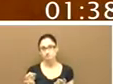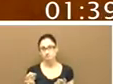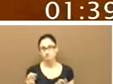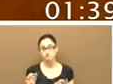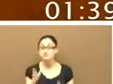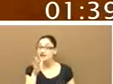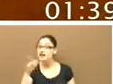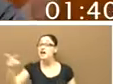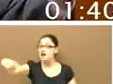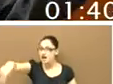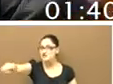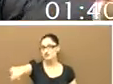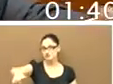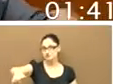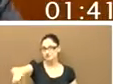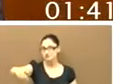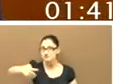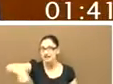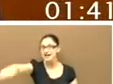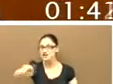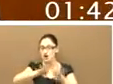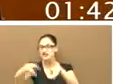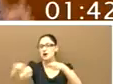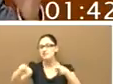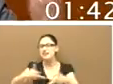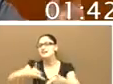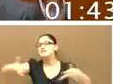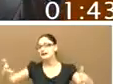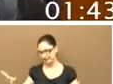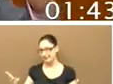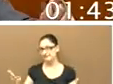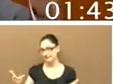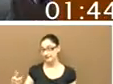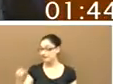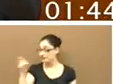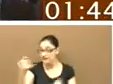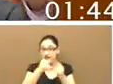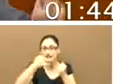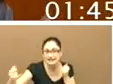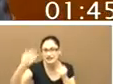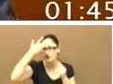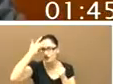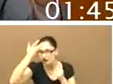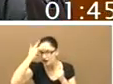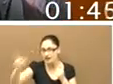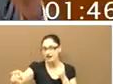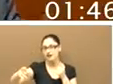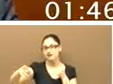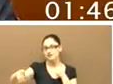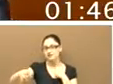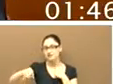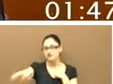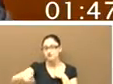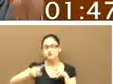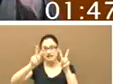ellos son Dios y el diablo son las grandes superficies comerciales en línea con su ideología no sólo conservadora sino